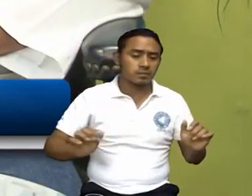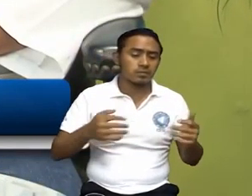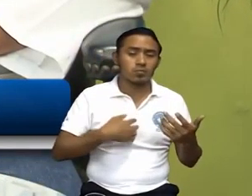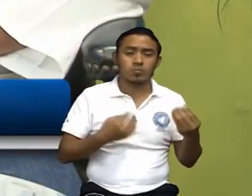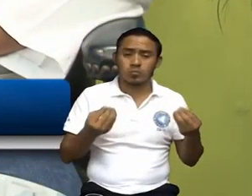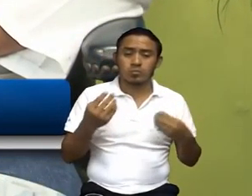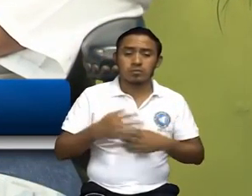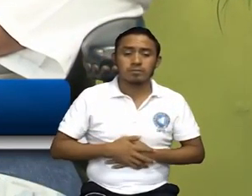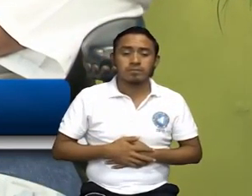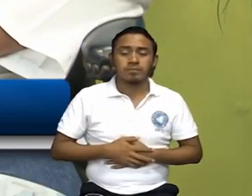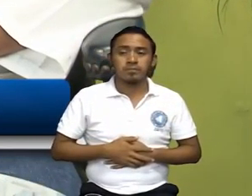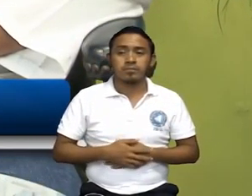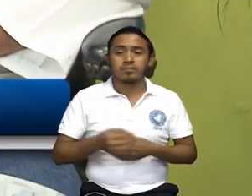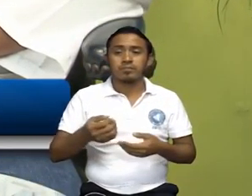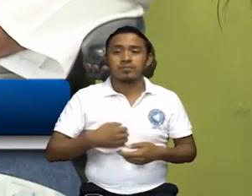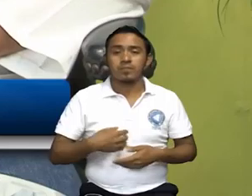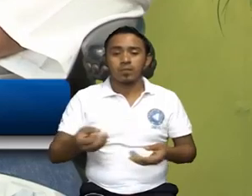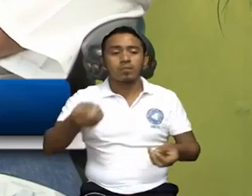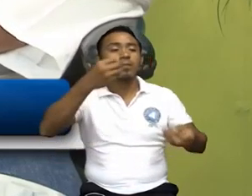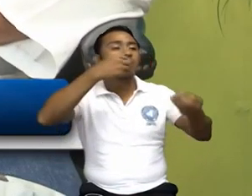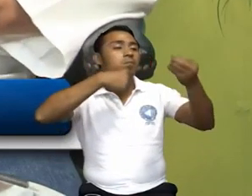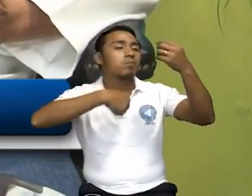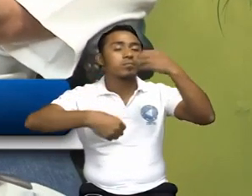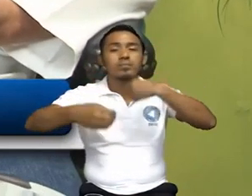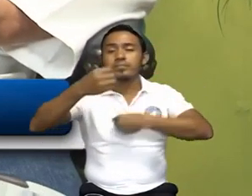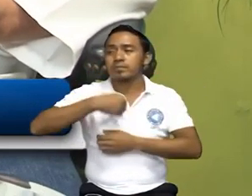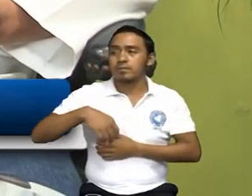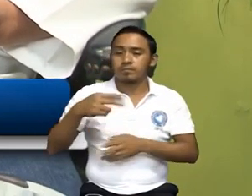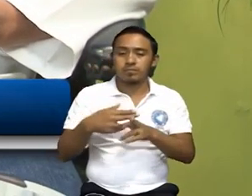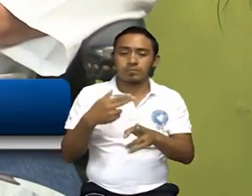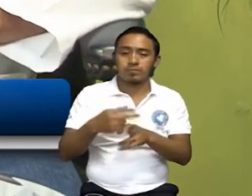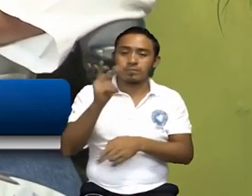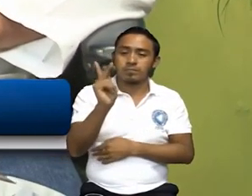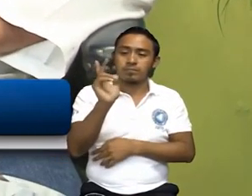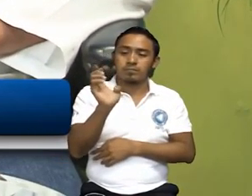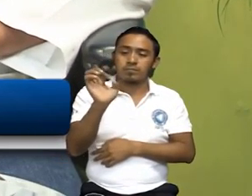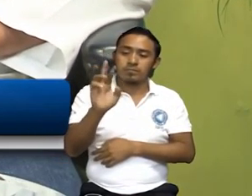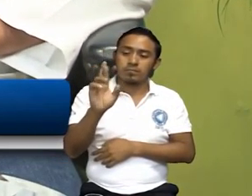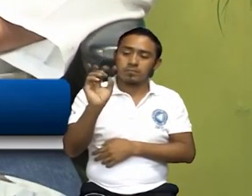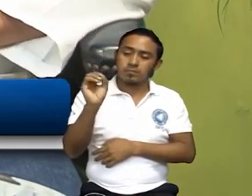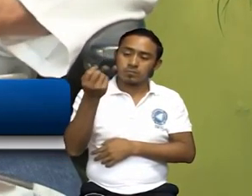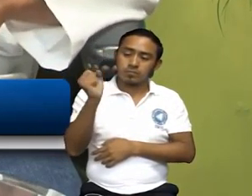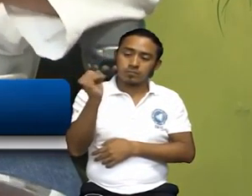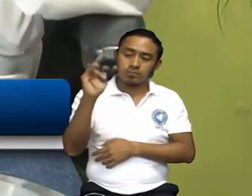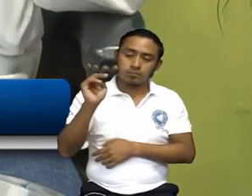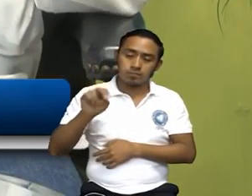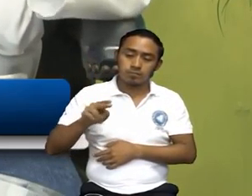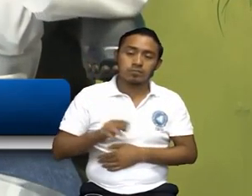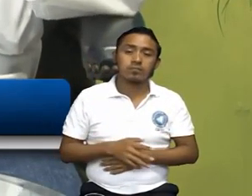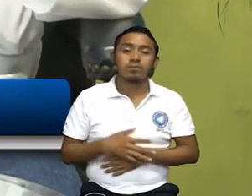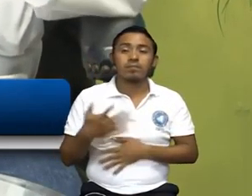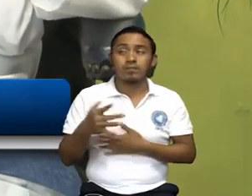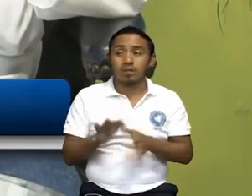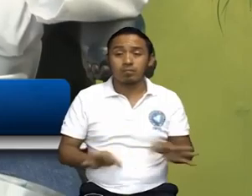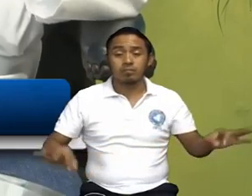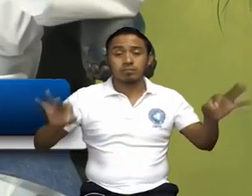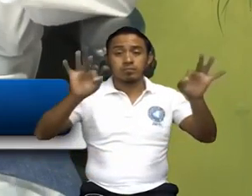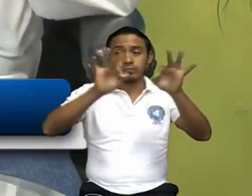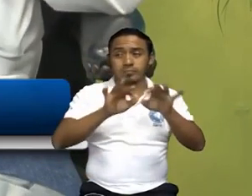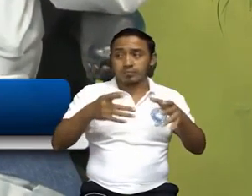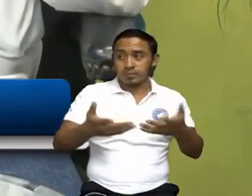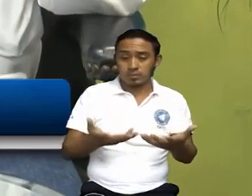llegan por ingestión de querosín. El querosín generalmente lo tenemos en diferentes recipientes y es importante que esos